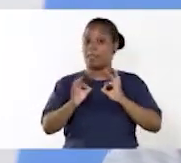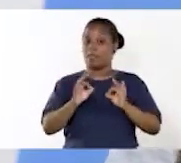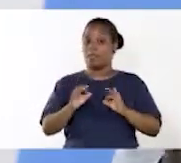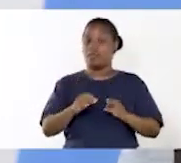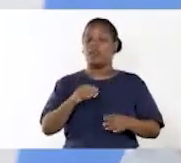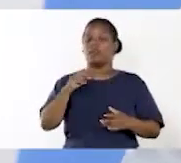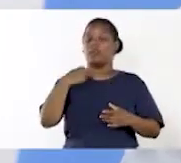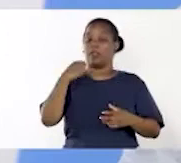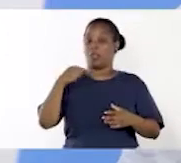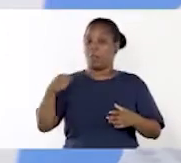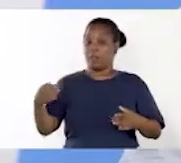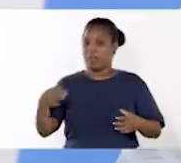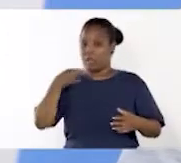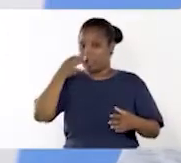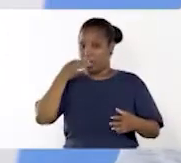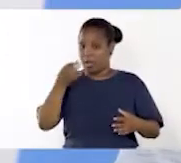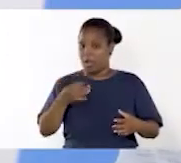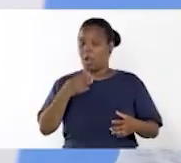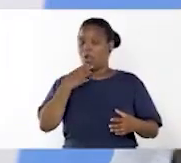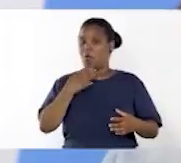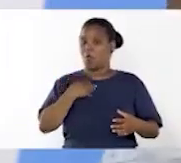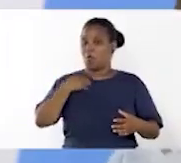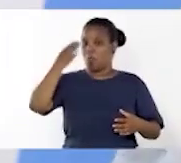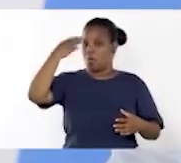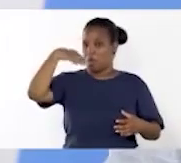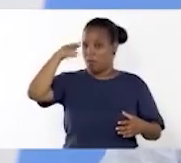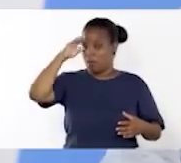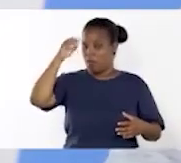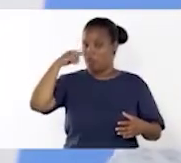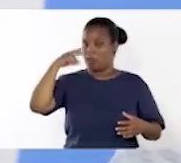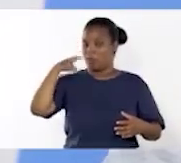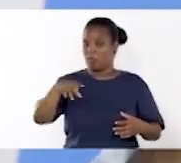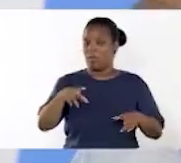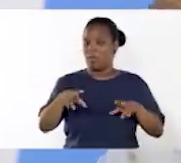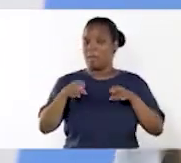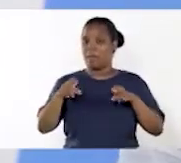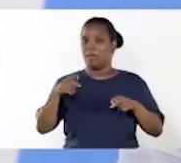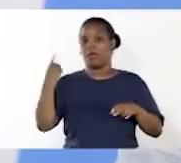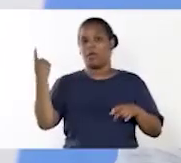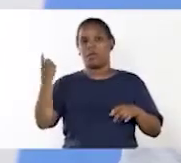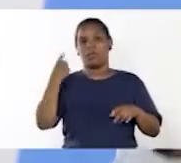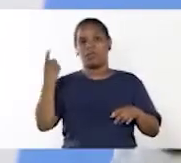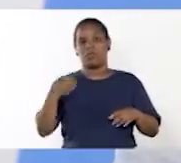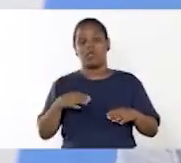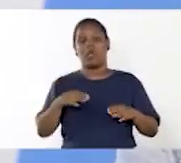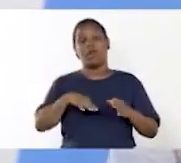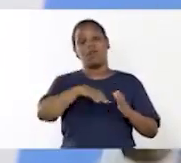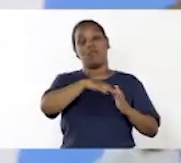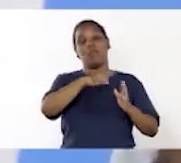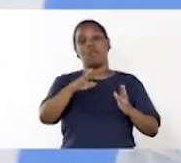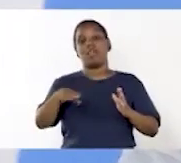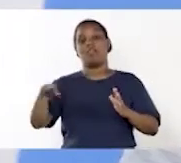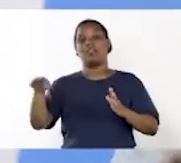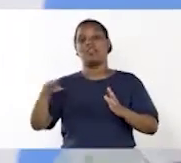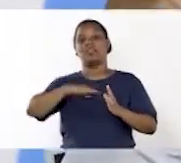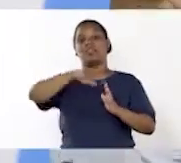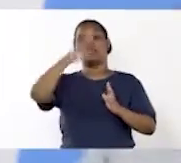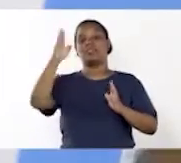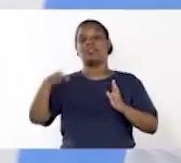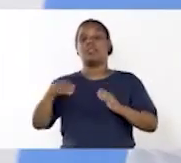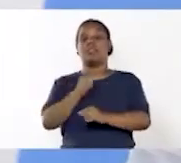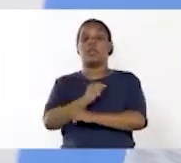eso, plantearlo en Cuba. Ya dijimos cuando es Parque Nacional, hablamos de la Sierra Maestra, del Pico